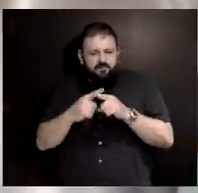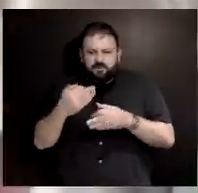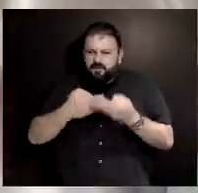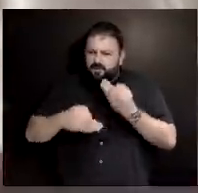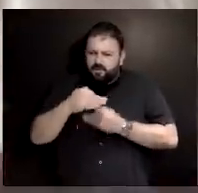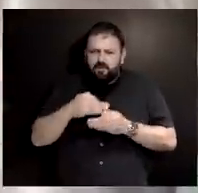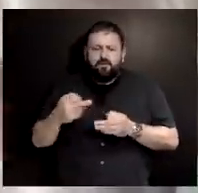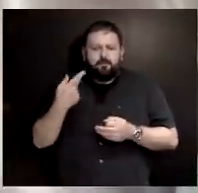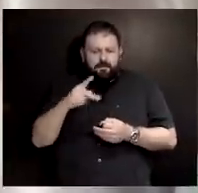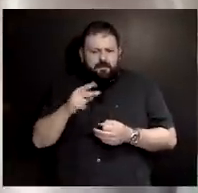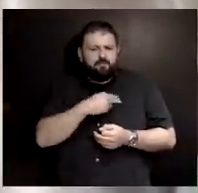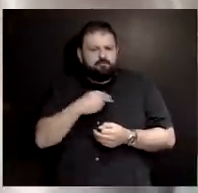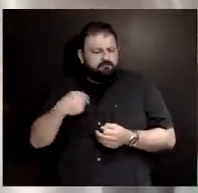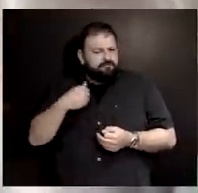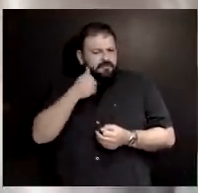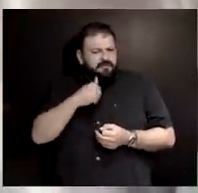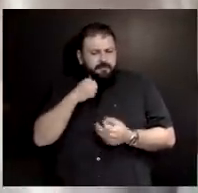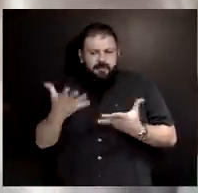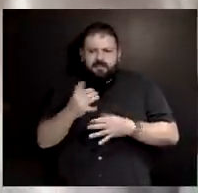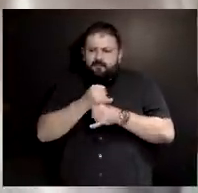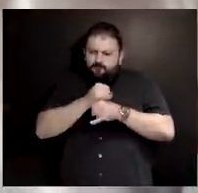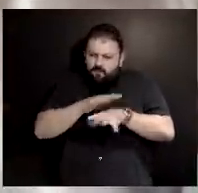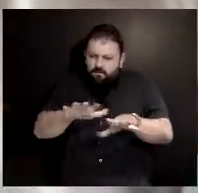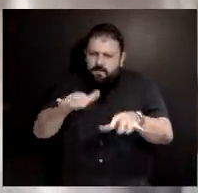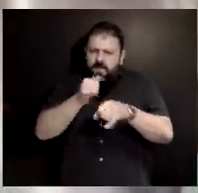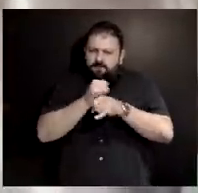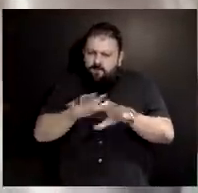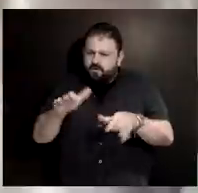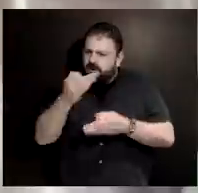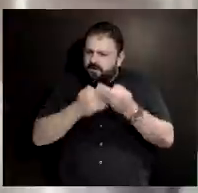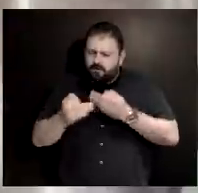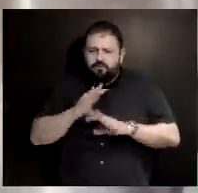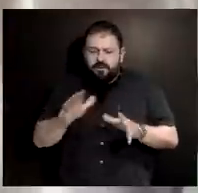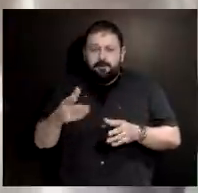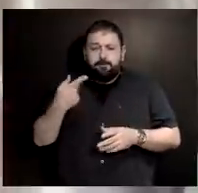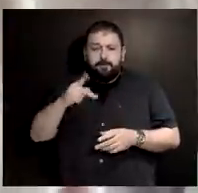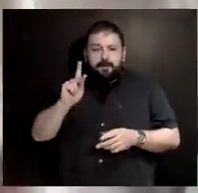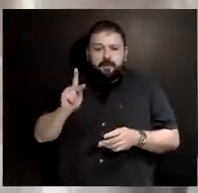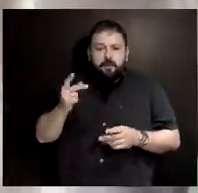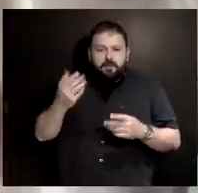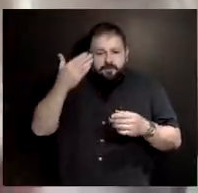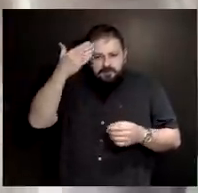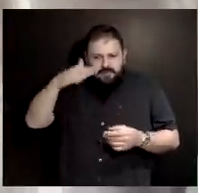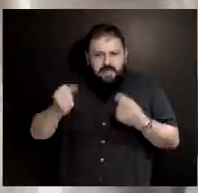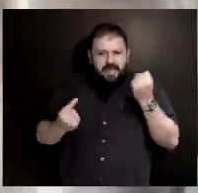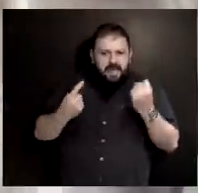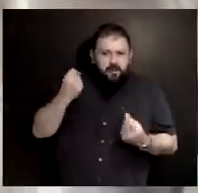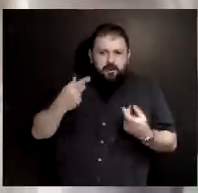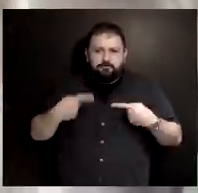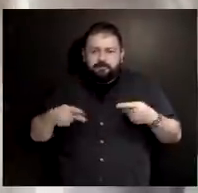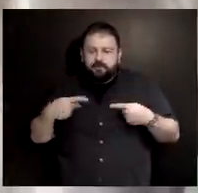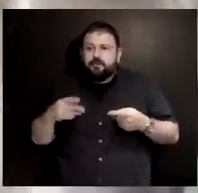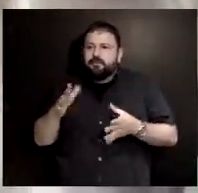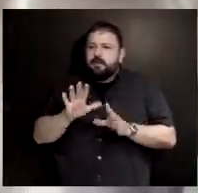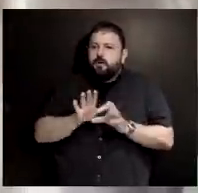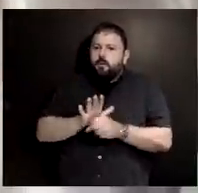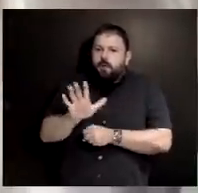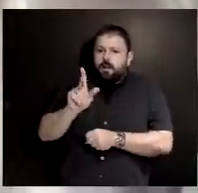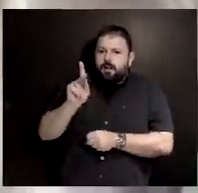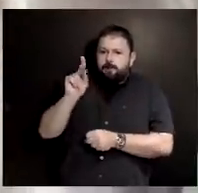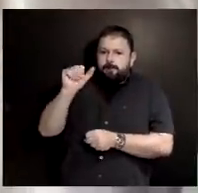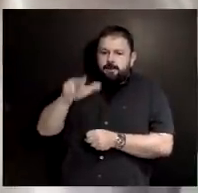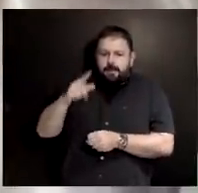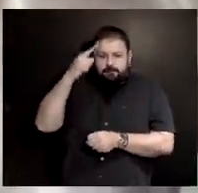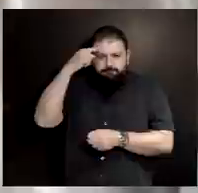estado informando conforme hemos podido. Yo sé que muchos de ustedes ya están inquietos por saber cuáles serán los planes de OmniLife para el próximo año.